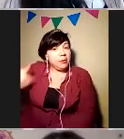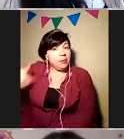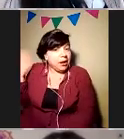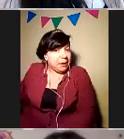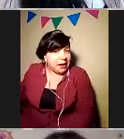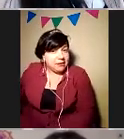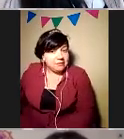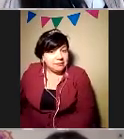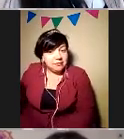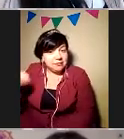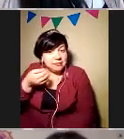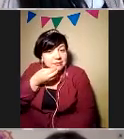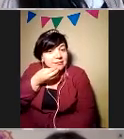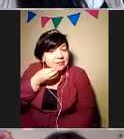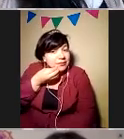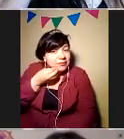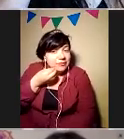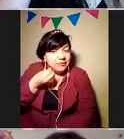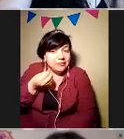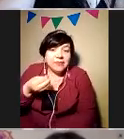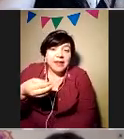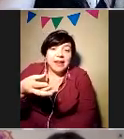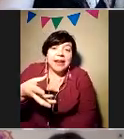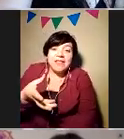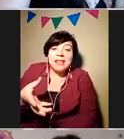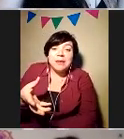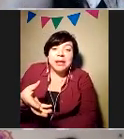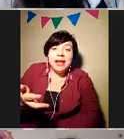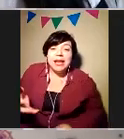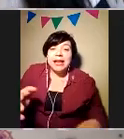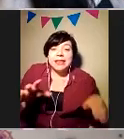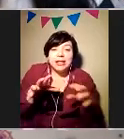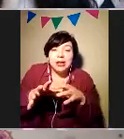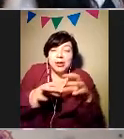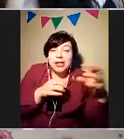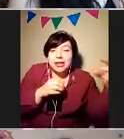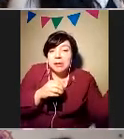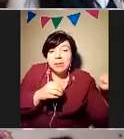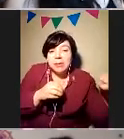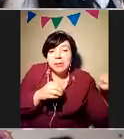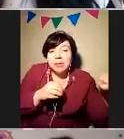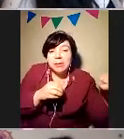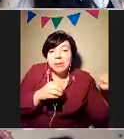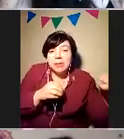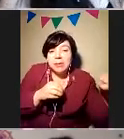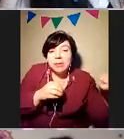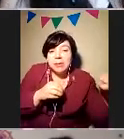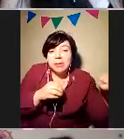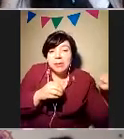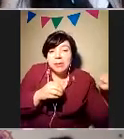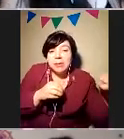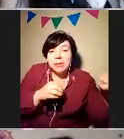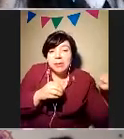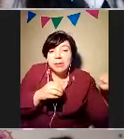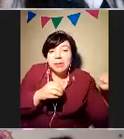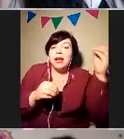Sí. Sí, comprarme la camisa de hombre y ponérmela. Oye, en términos de evidentemente calidad, el estereotipo y el estigma es más en